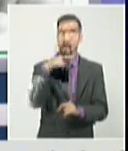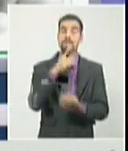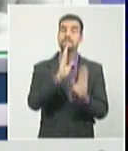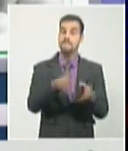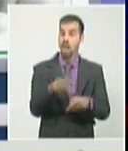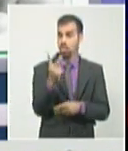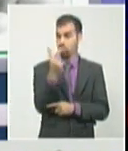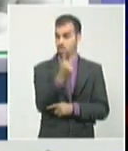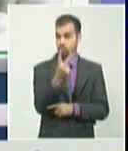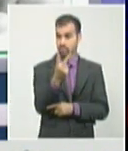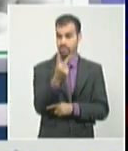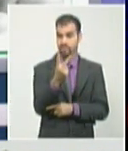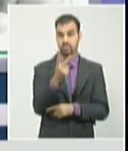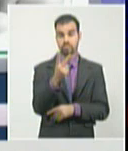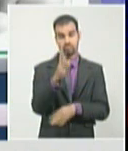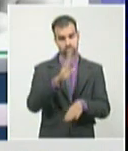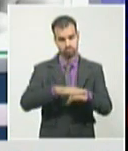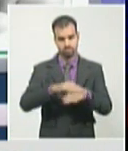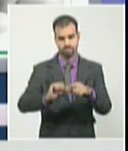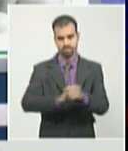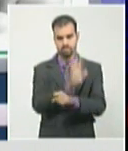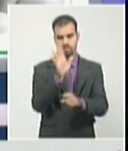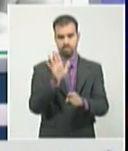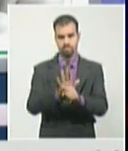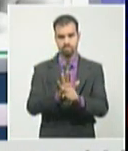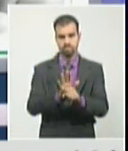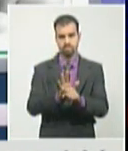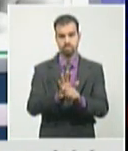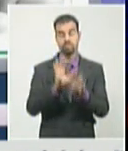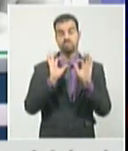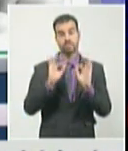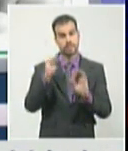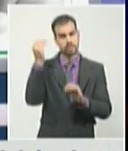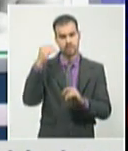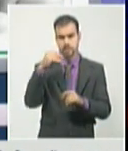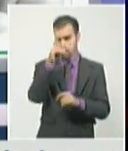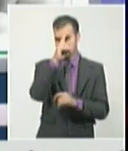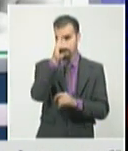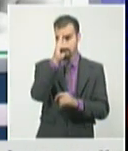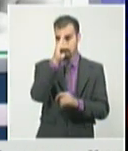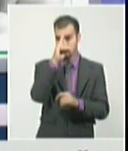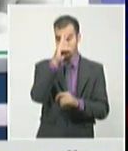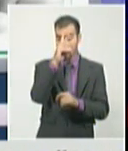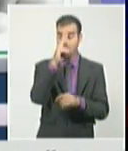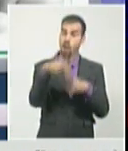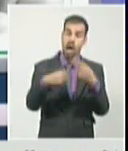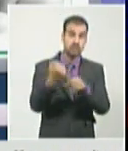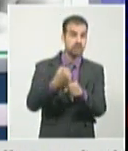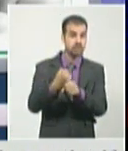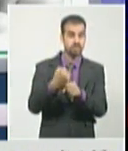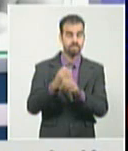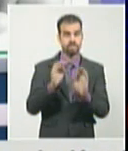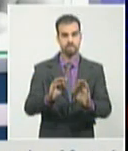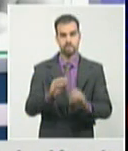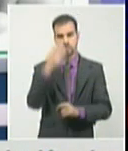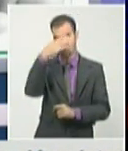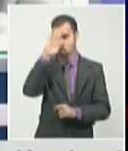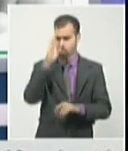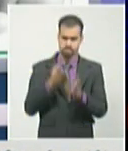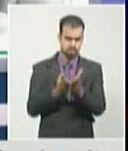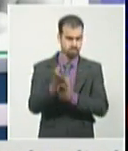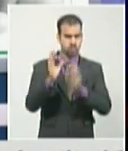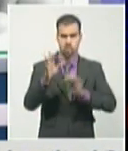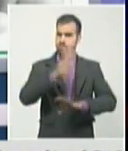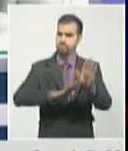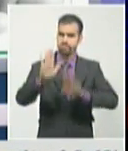de la enfermedad a pesar de todo el esfuerzo del personal de la salud cubas y en el combate en el enfrentamiento al